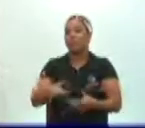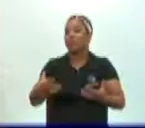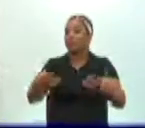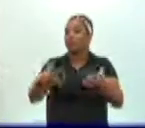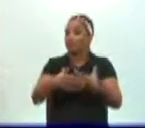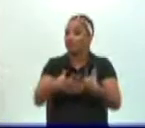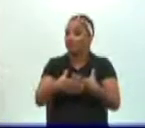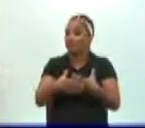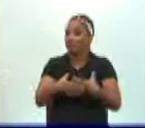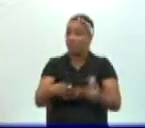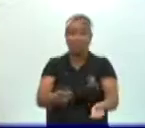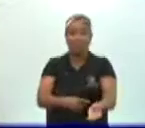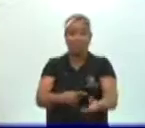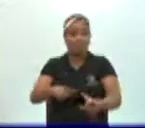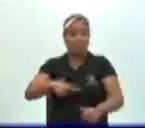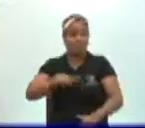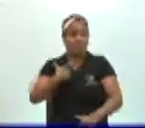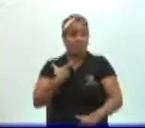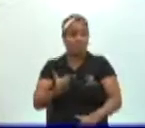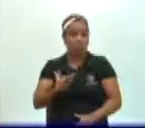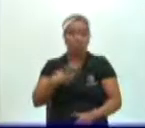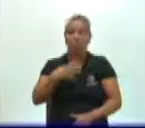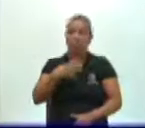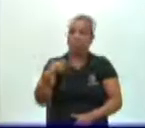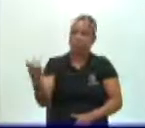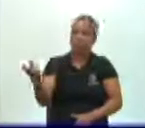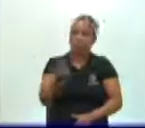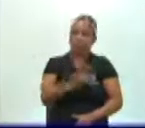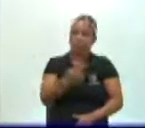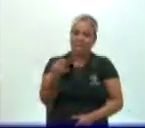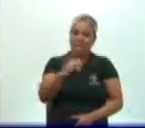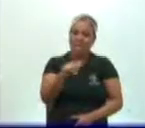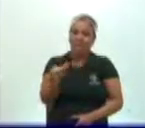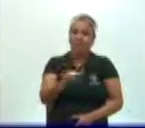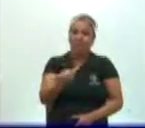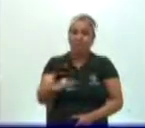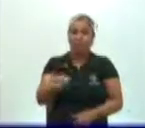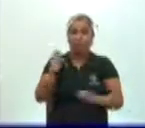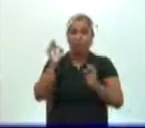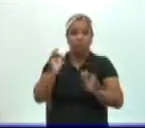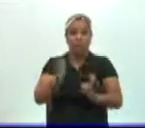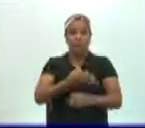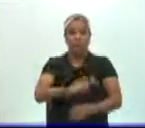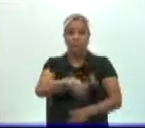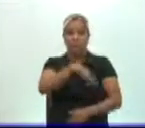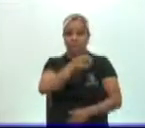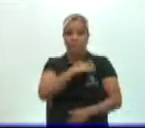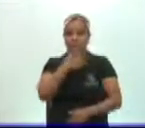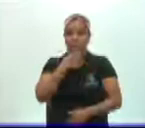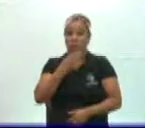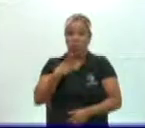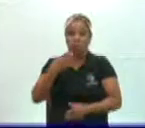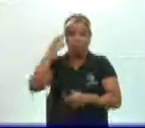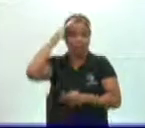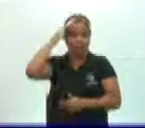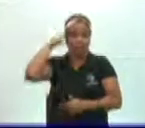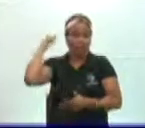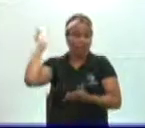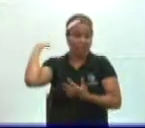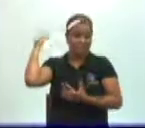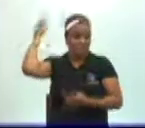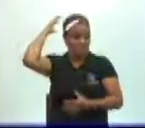que aunque tengamos esa metrópoli común, pues se van desarrollando y van logrando una élite y se va formando ese criollo en América con un